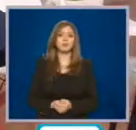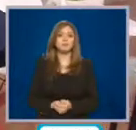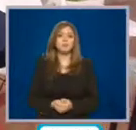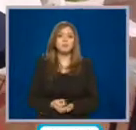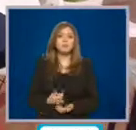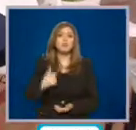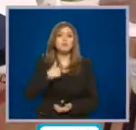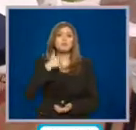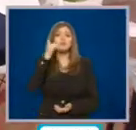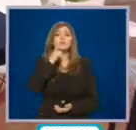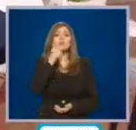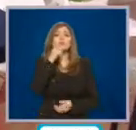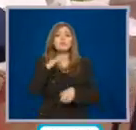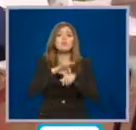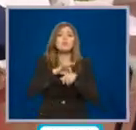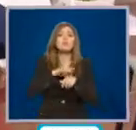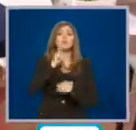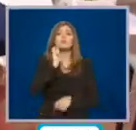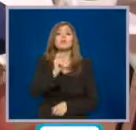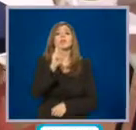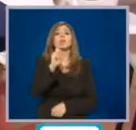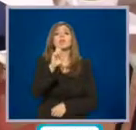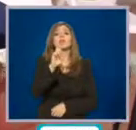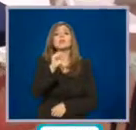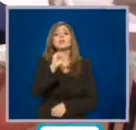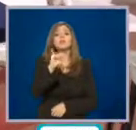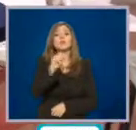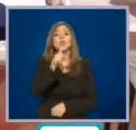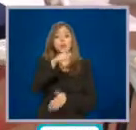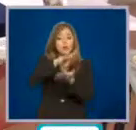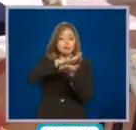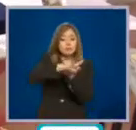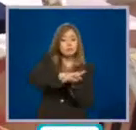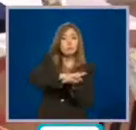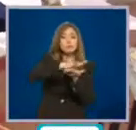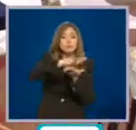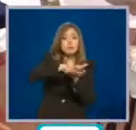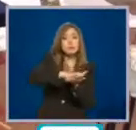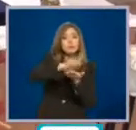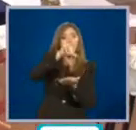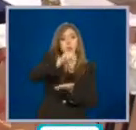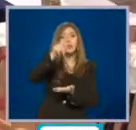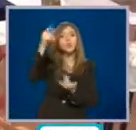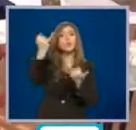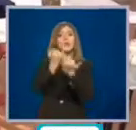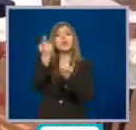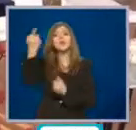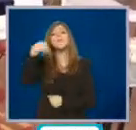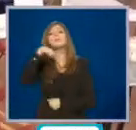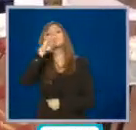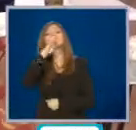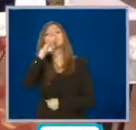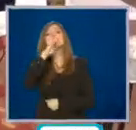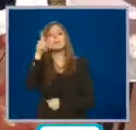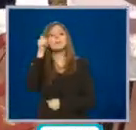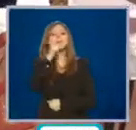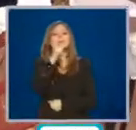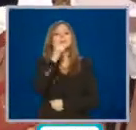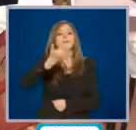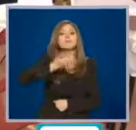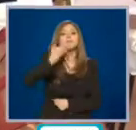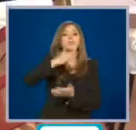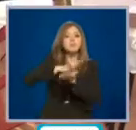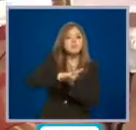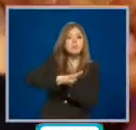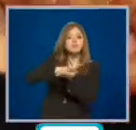carne desjugada. Sí, la plasta. Sí, se los digo porque también, ya un saludo a mi mamá, no vayas a decir a mamá, pero también la plasta. Pues no solo tu